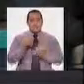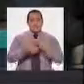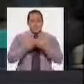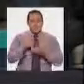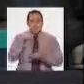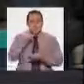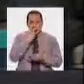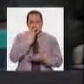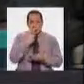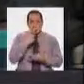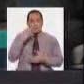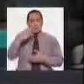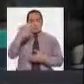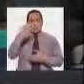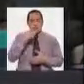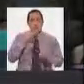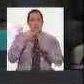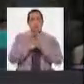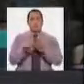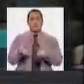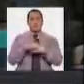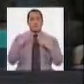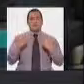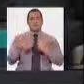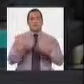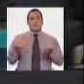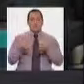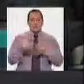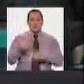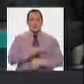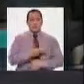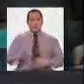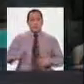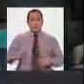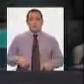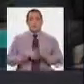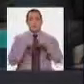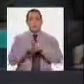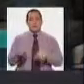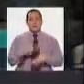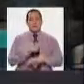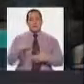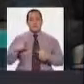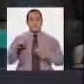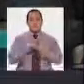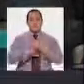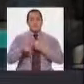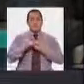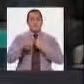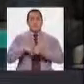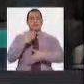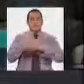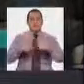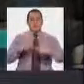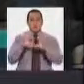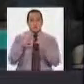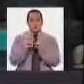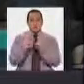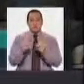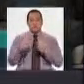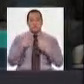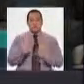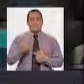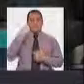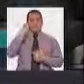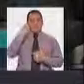allá, digamos, de afectar políticamente al gobierno, en este caso a ministros de Estado, más allá de eso, que